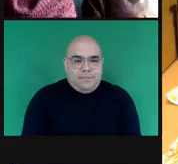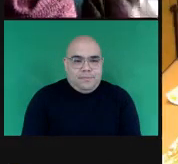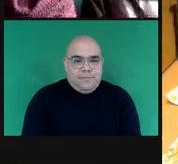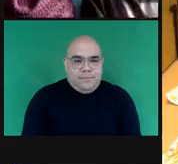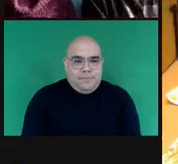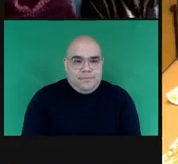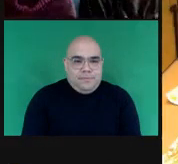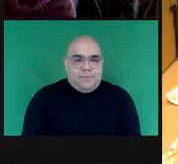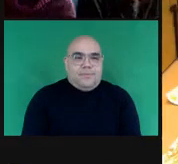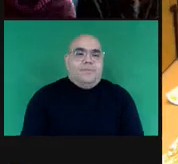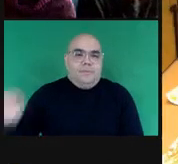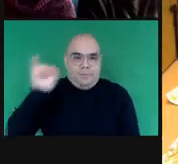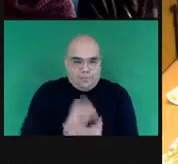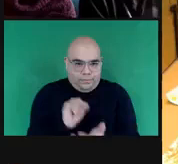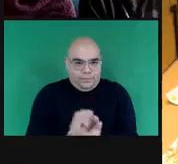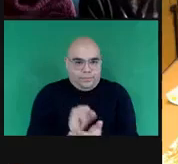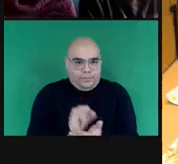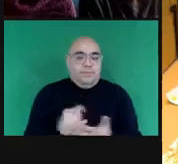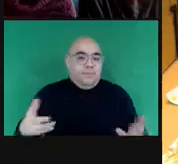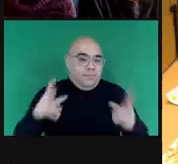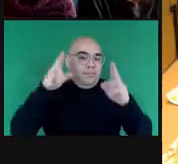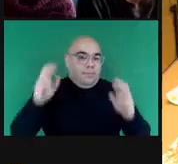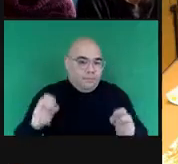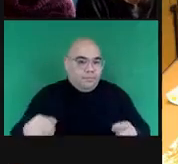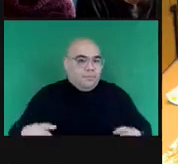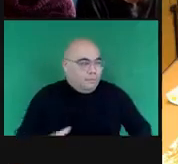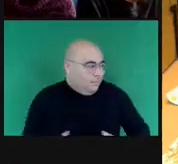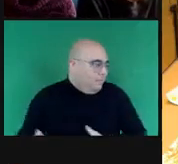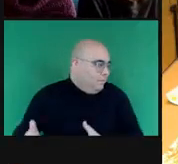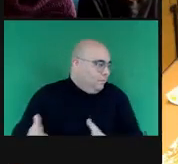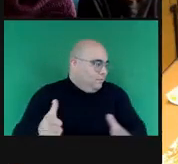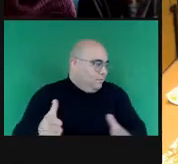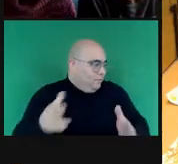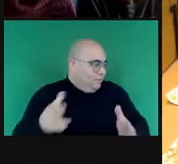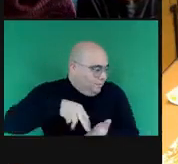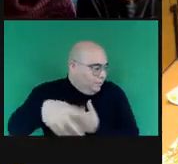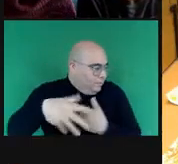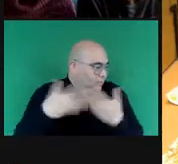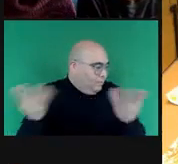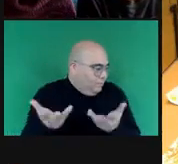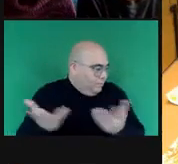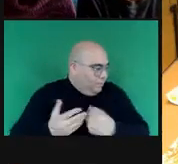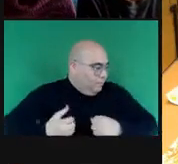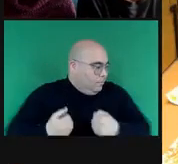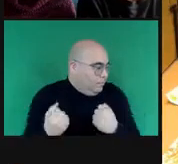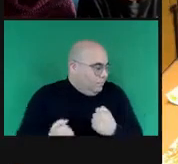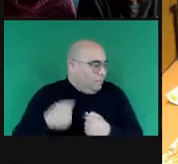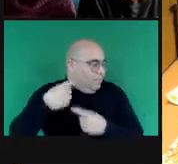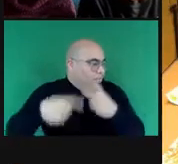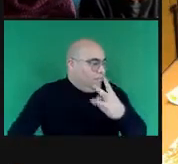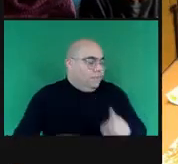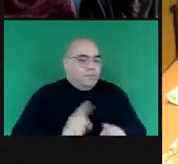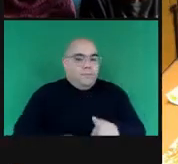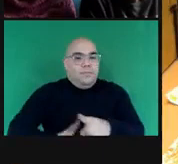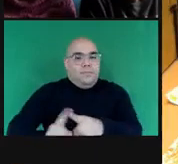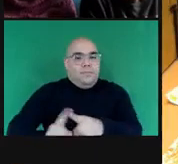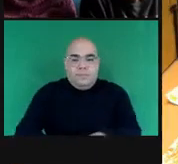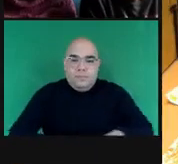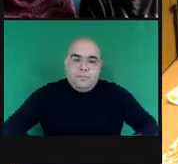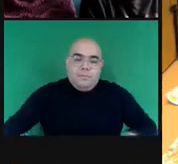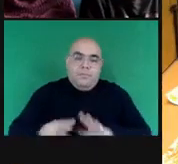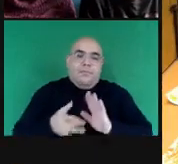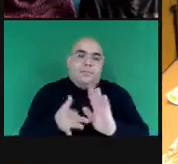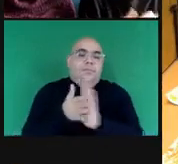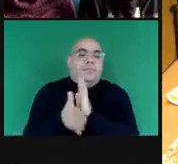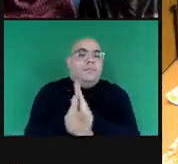Asimismo, pues caminando por Colombia, también hemos caminado por Bogotá a diferentes espacios donde a